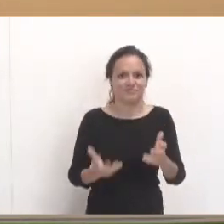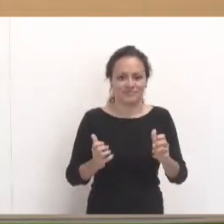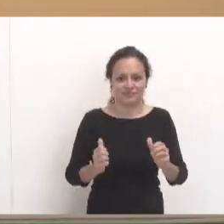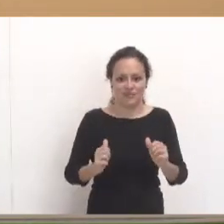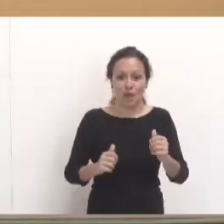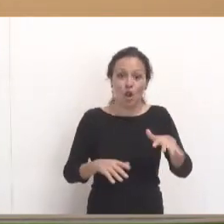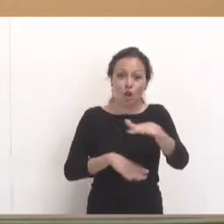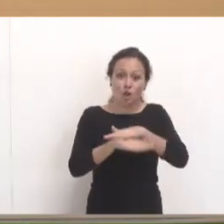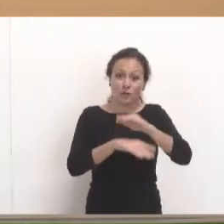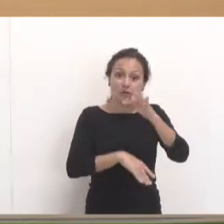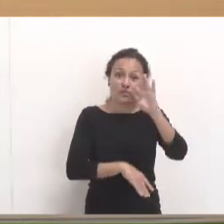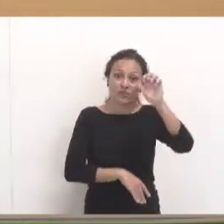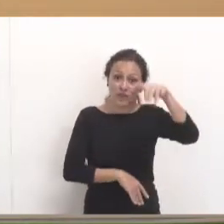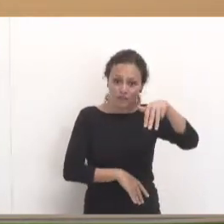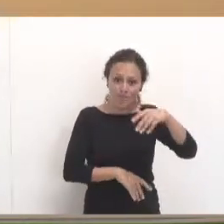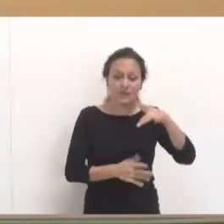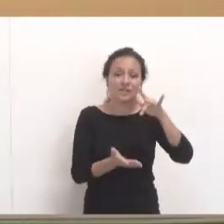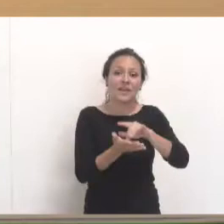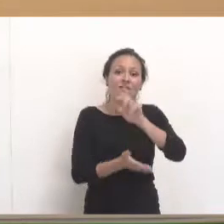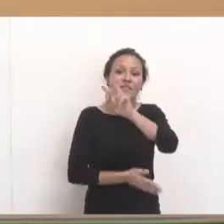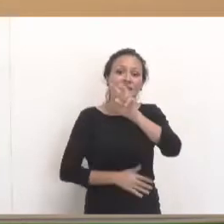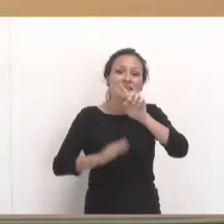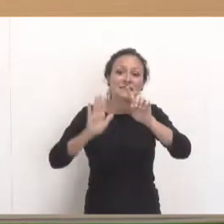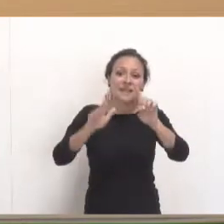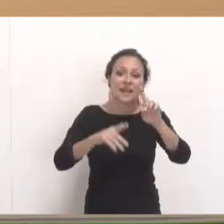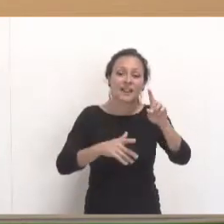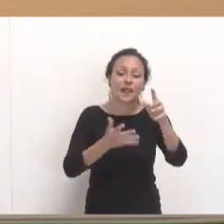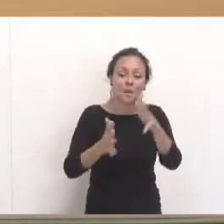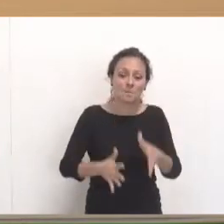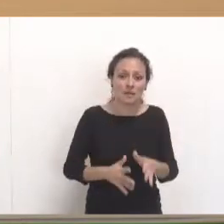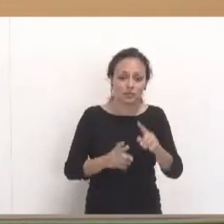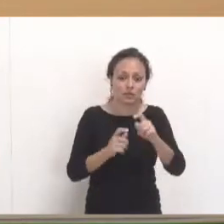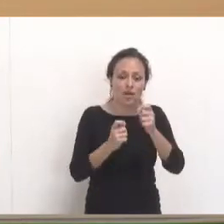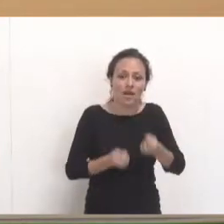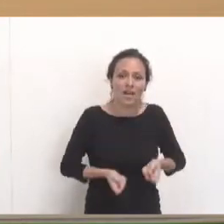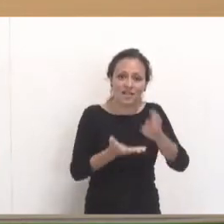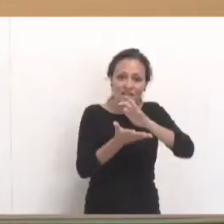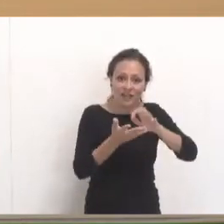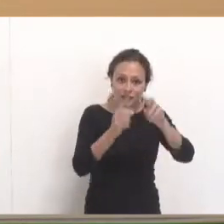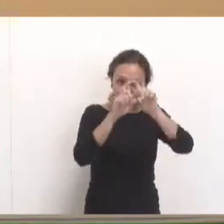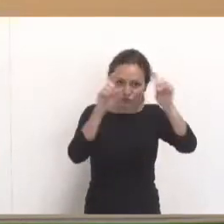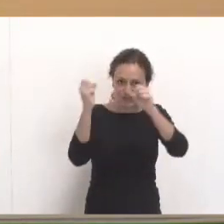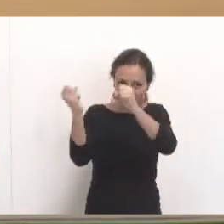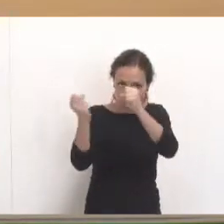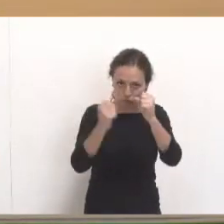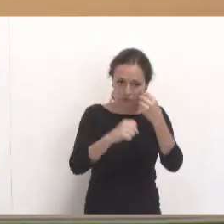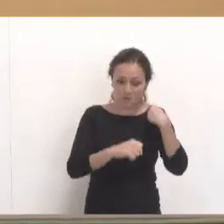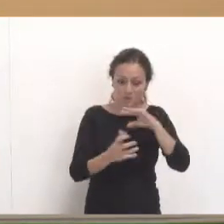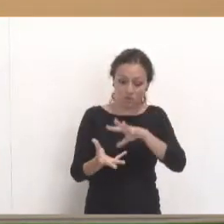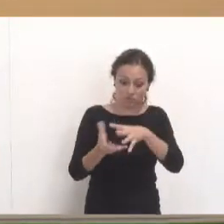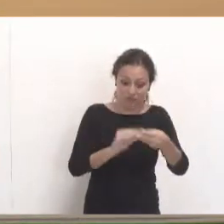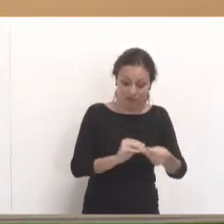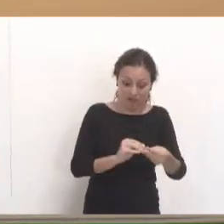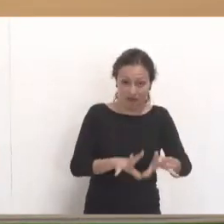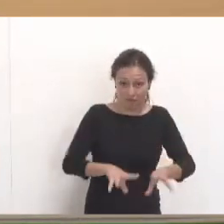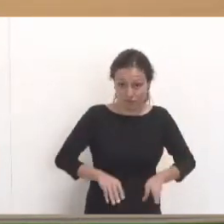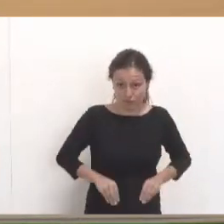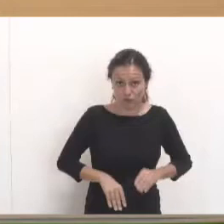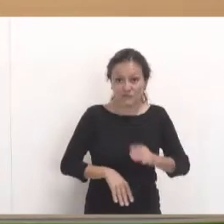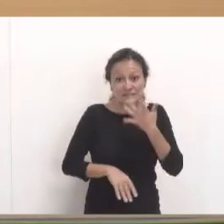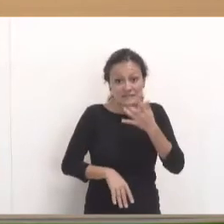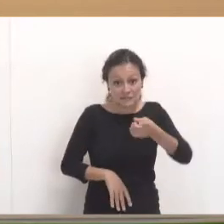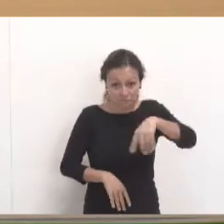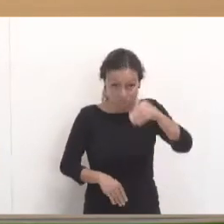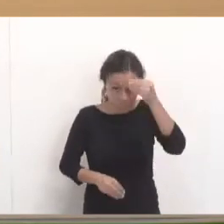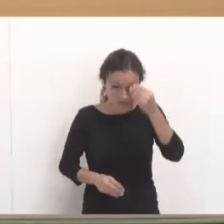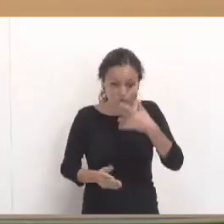FEMP aprobó en su reunión del pasado 26 de marzo la declaración institucional que se adjunta para su adopción, si así se considera, en la que se evoca